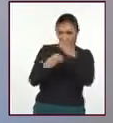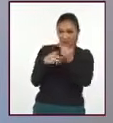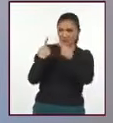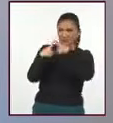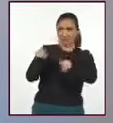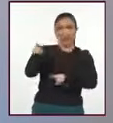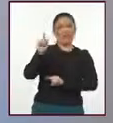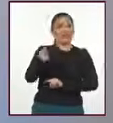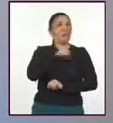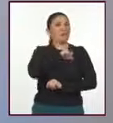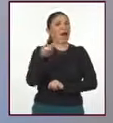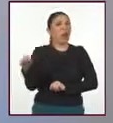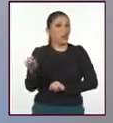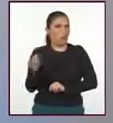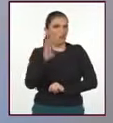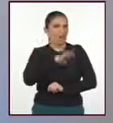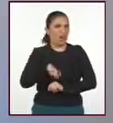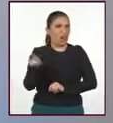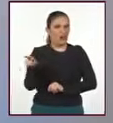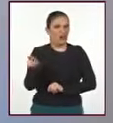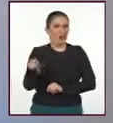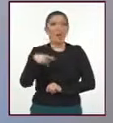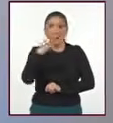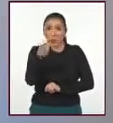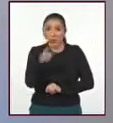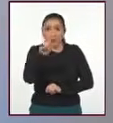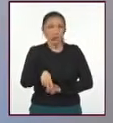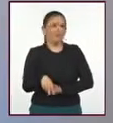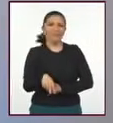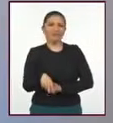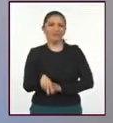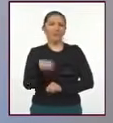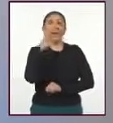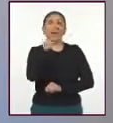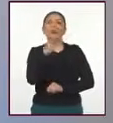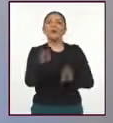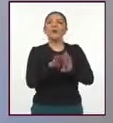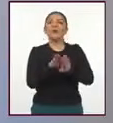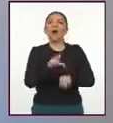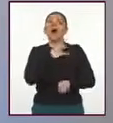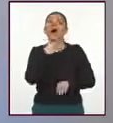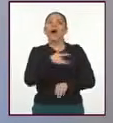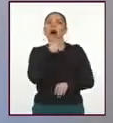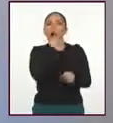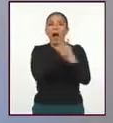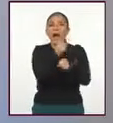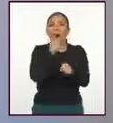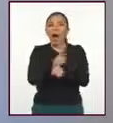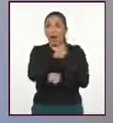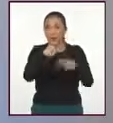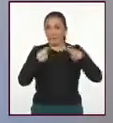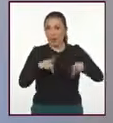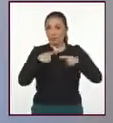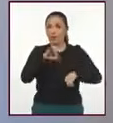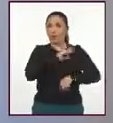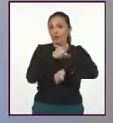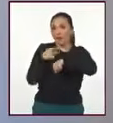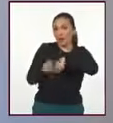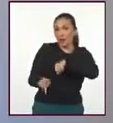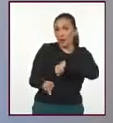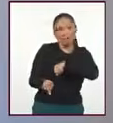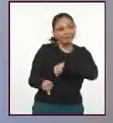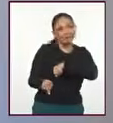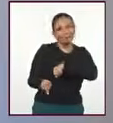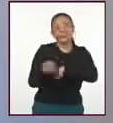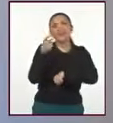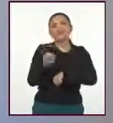pues no lo es realmente, y hay veces que nos da un indicador no de alguien que está haciendo daño o que es peligroso, sino de alguien que a veces